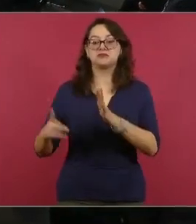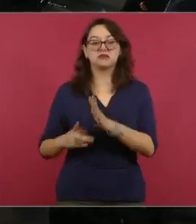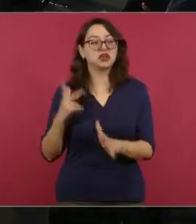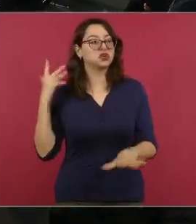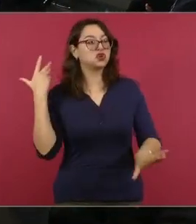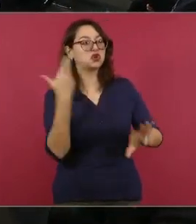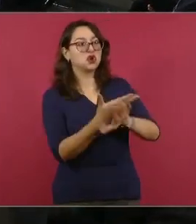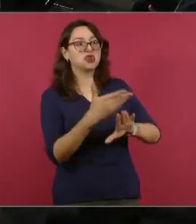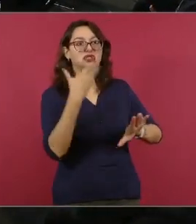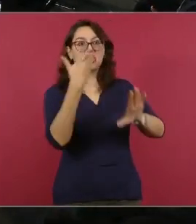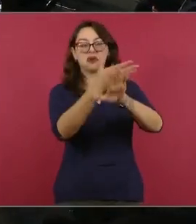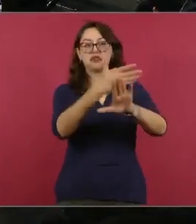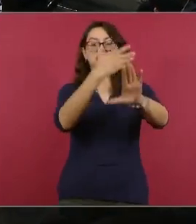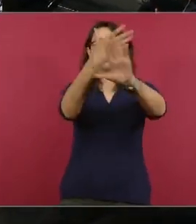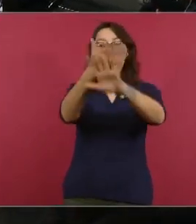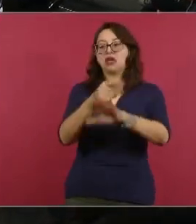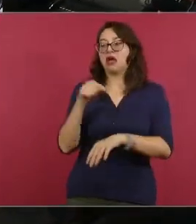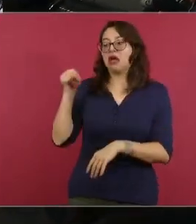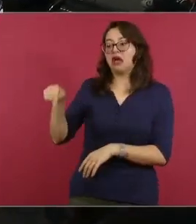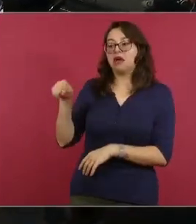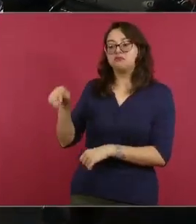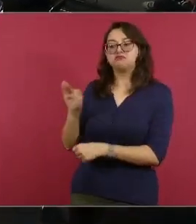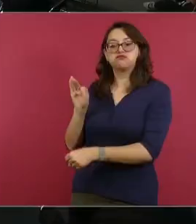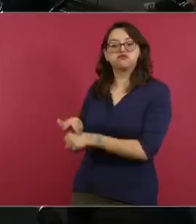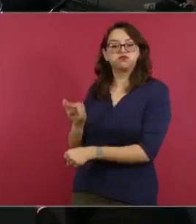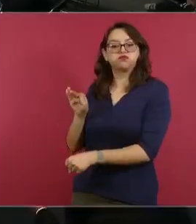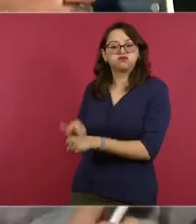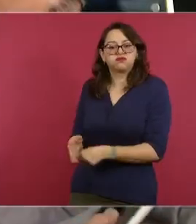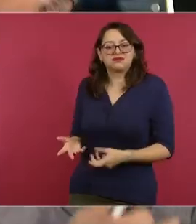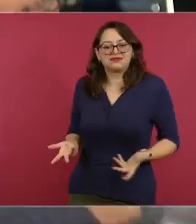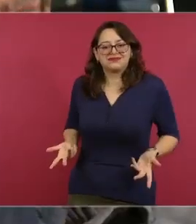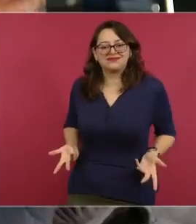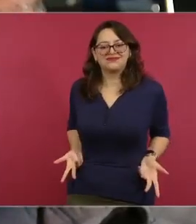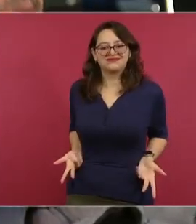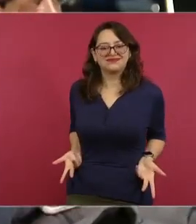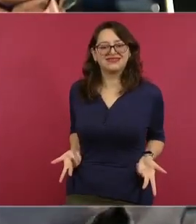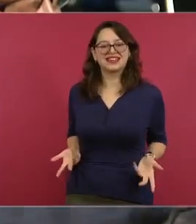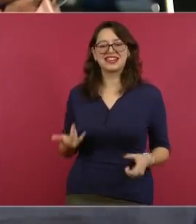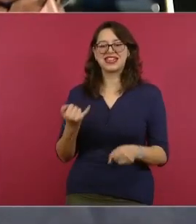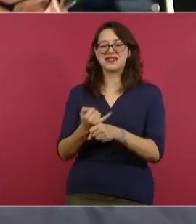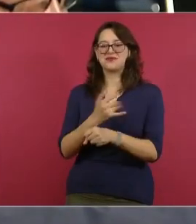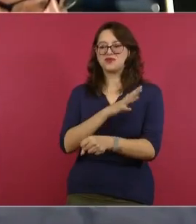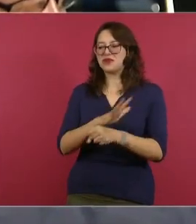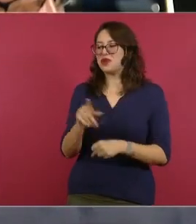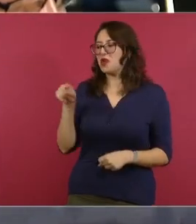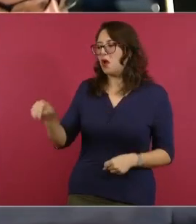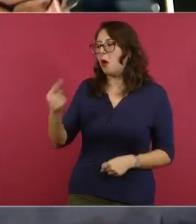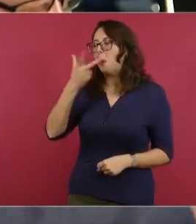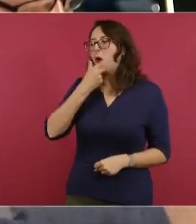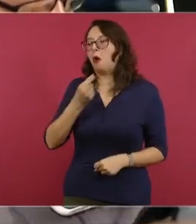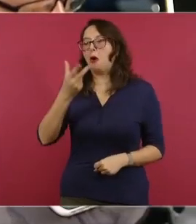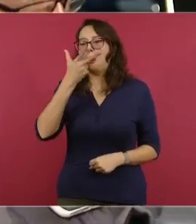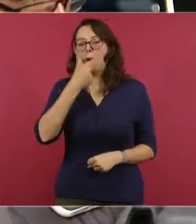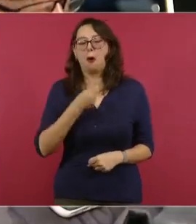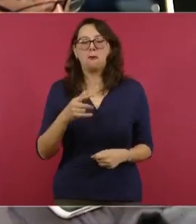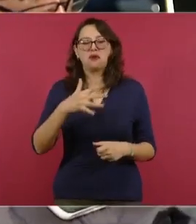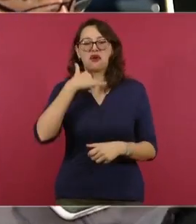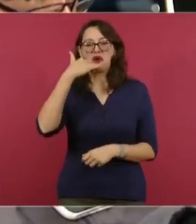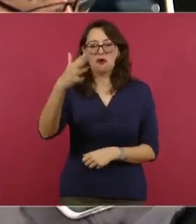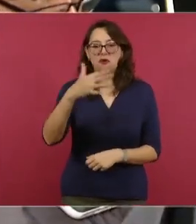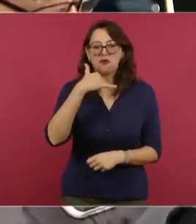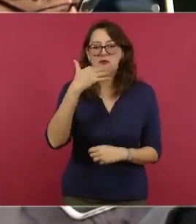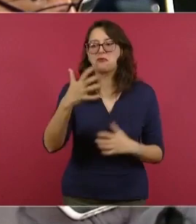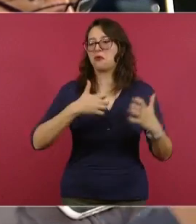de corrupción, entre otros. Le pregunto, presidente, ¿cómo pueden hacer frente a las víctimas de este corrupto y violentador alcalde de Pachuca, Sergio